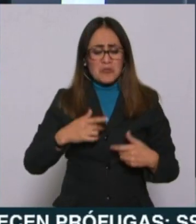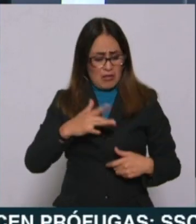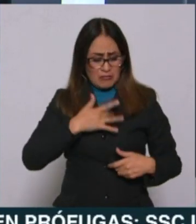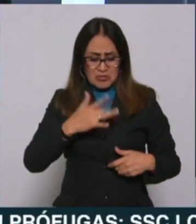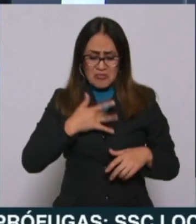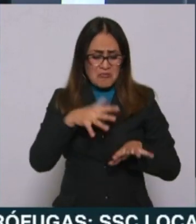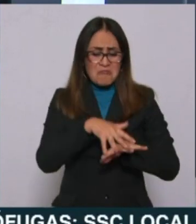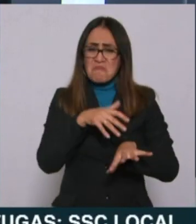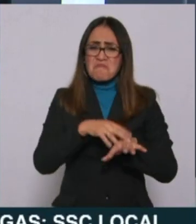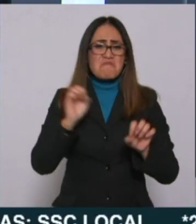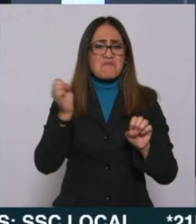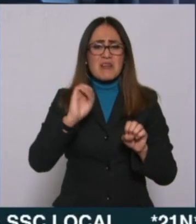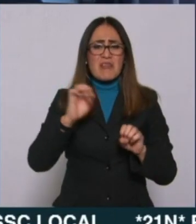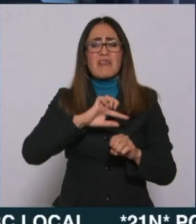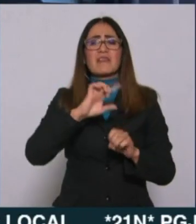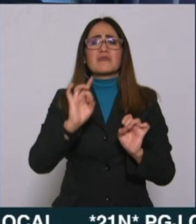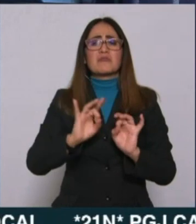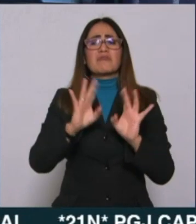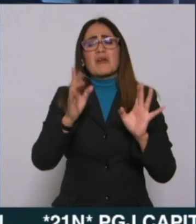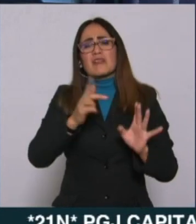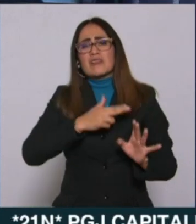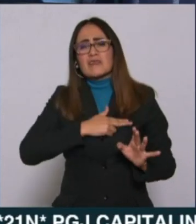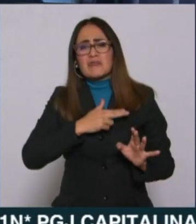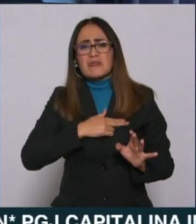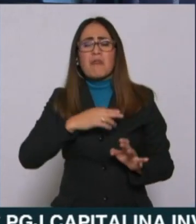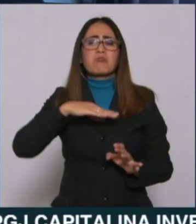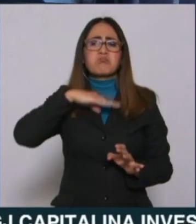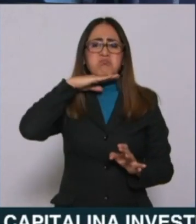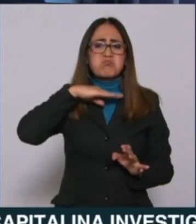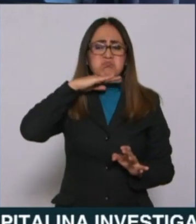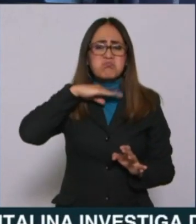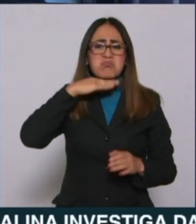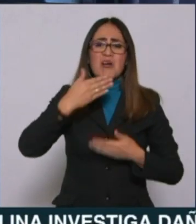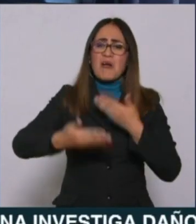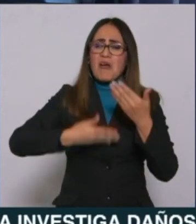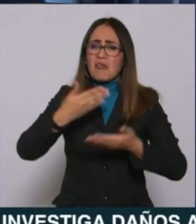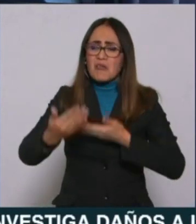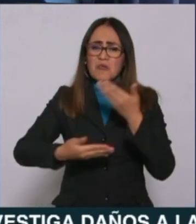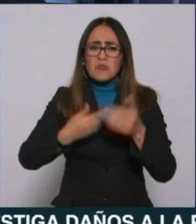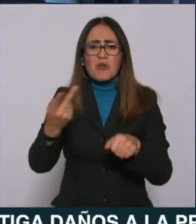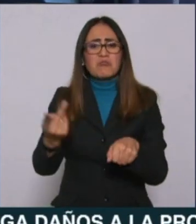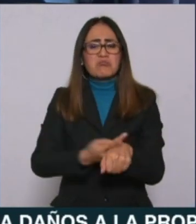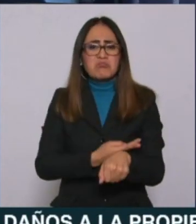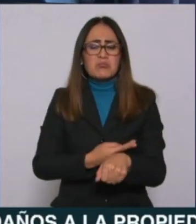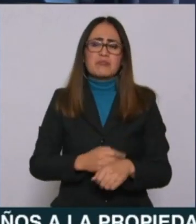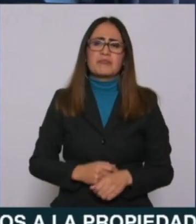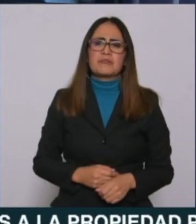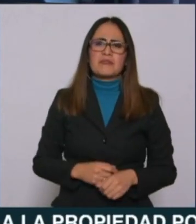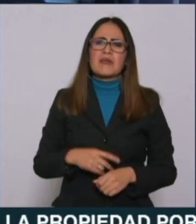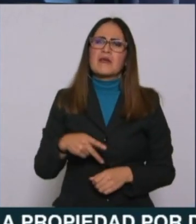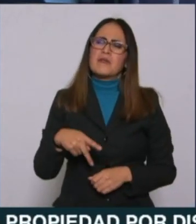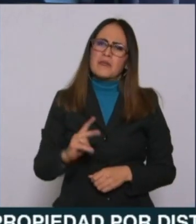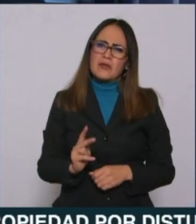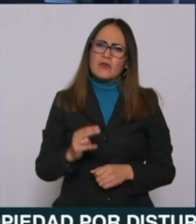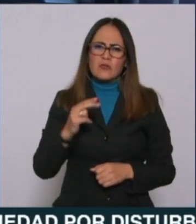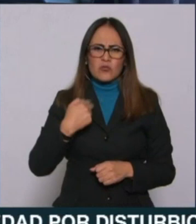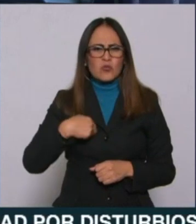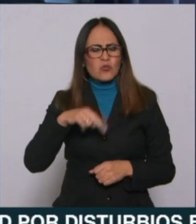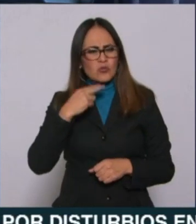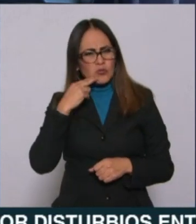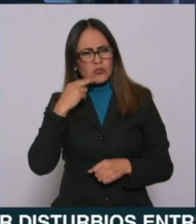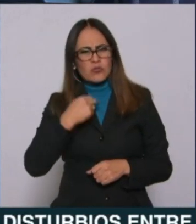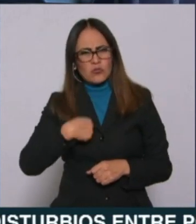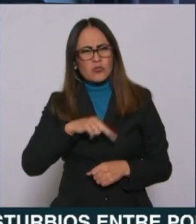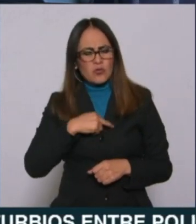que se lesionó y pues no se da cuenta de lo que sucede posterior a ello. ¿Cuáles son los primeros síntomas que nosotros podemos detectar